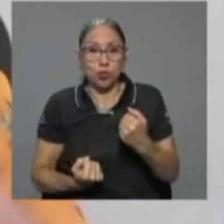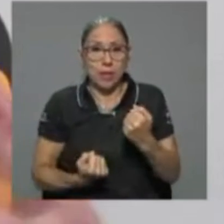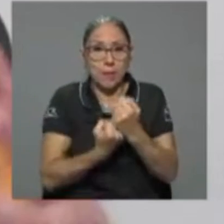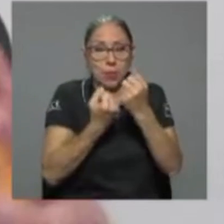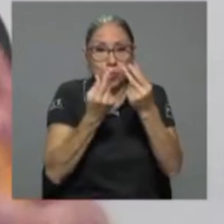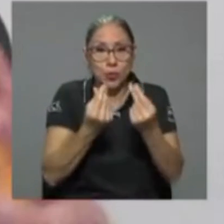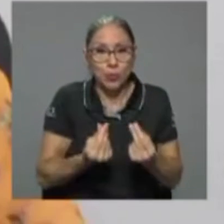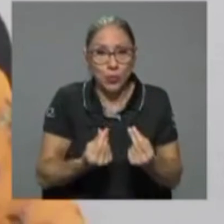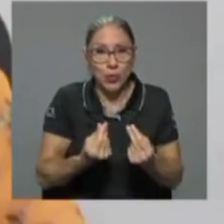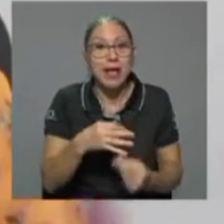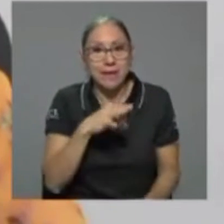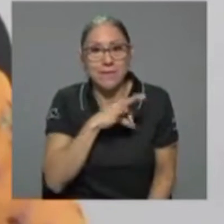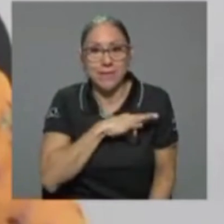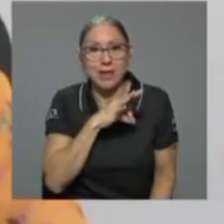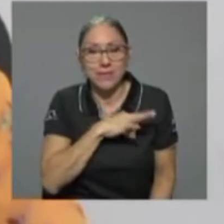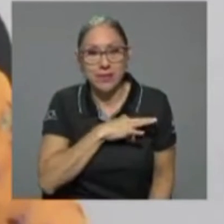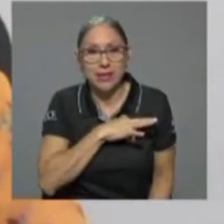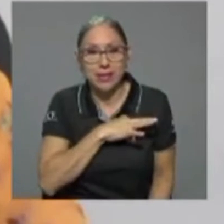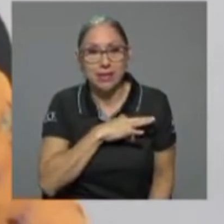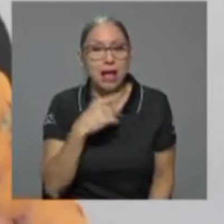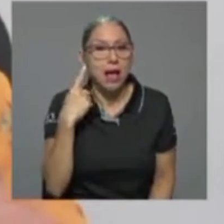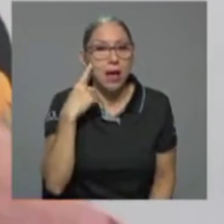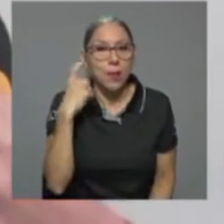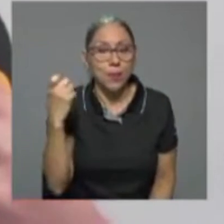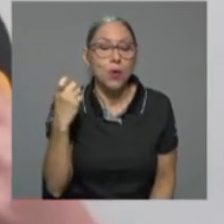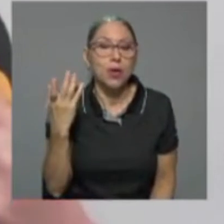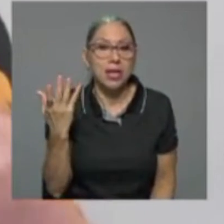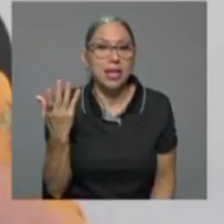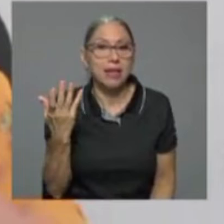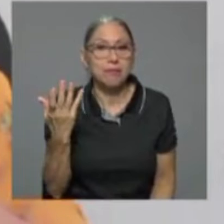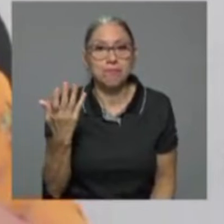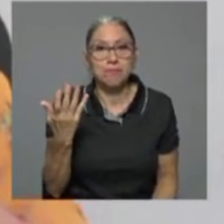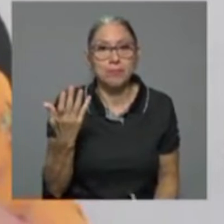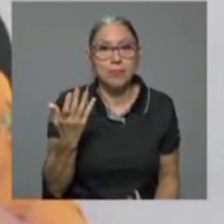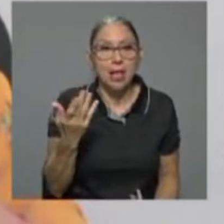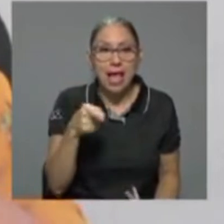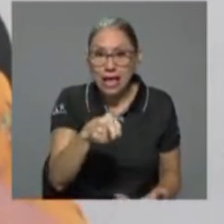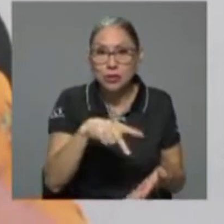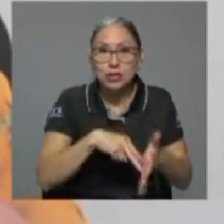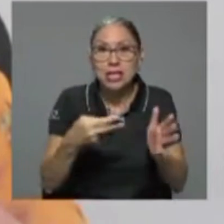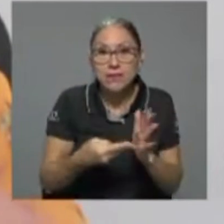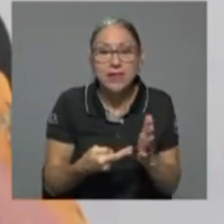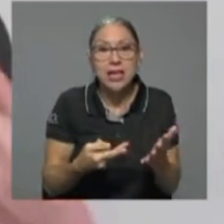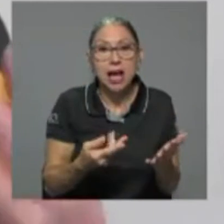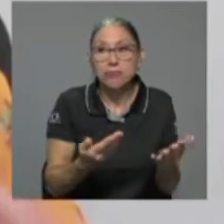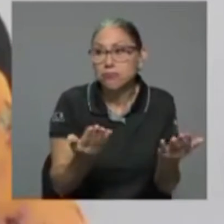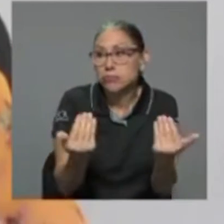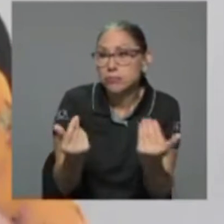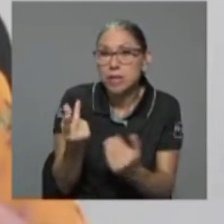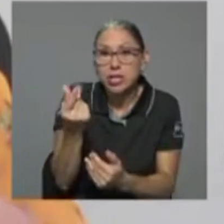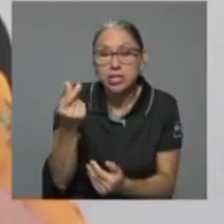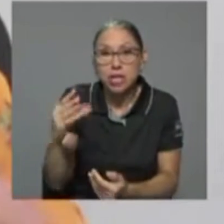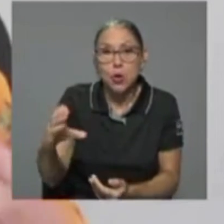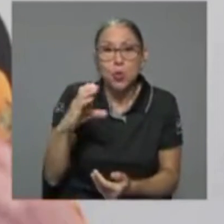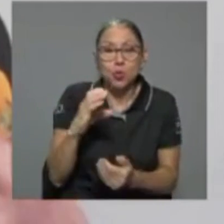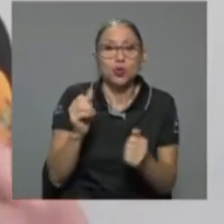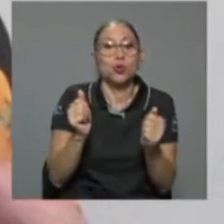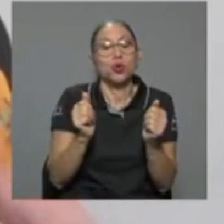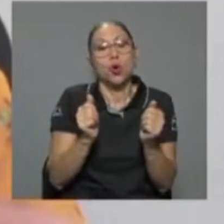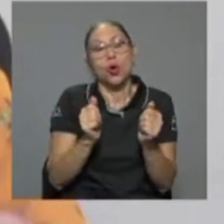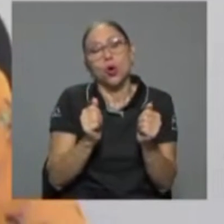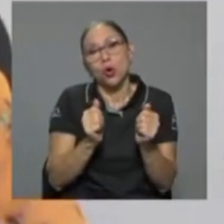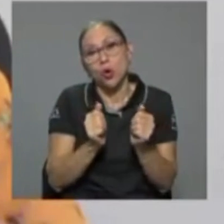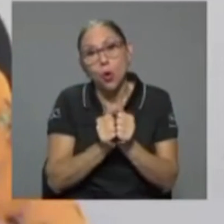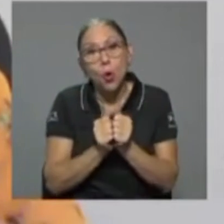nos benefician porque nos atraen recursos en condiciones concesionales, ¿verdad? Es decir,